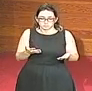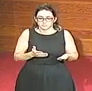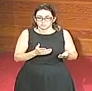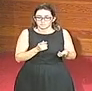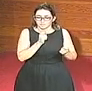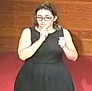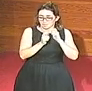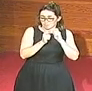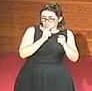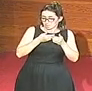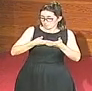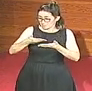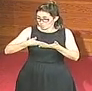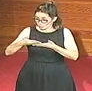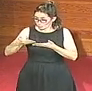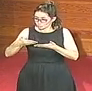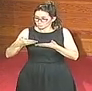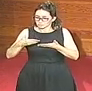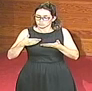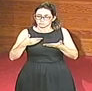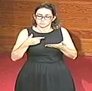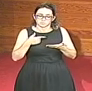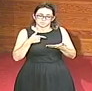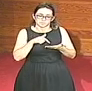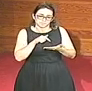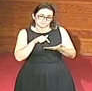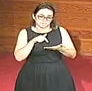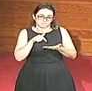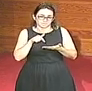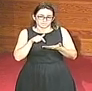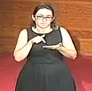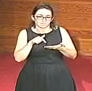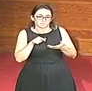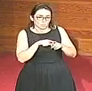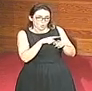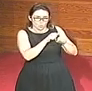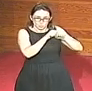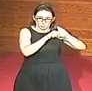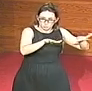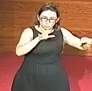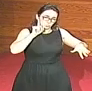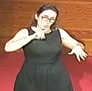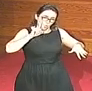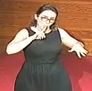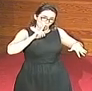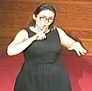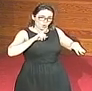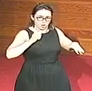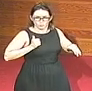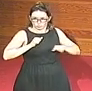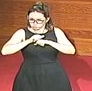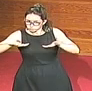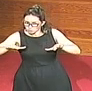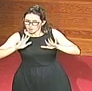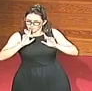que publicó o que utilizó aquellas primeras planas para lanzar aquel bulo ha sido capaz de utilizar los mismos medios